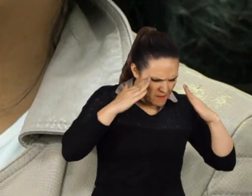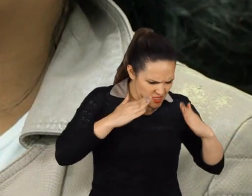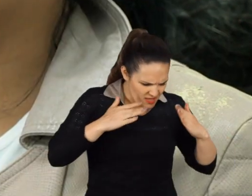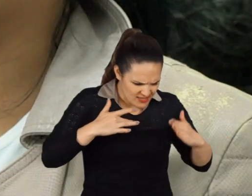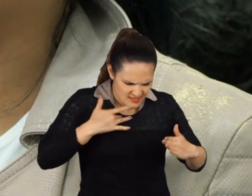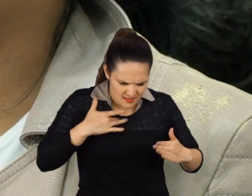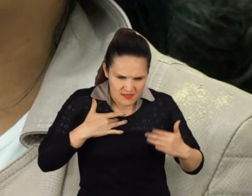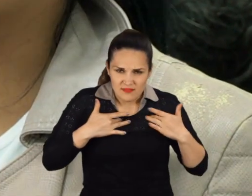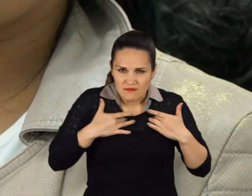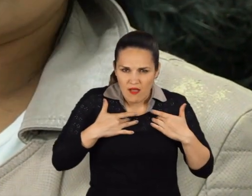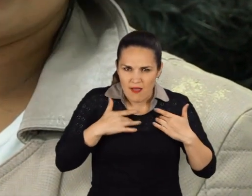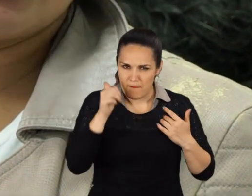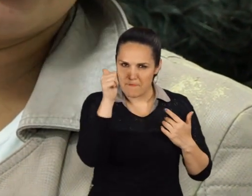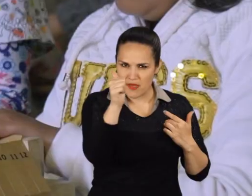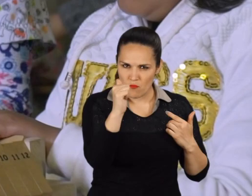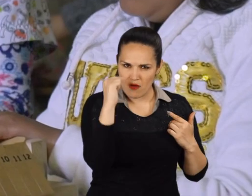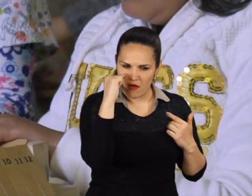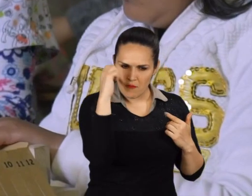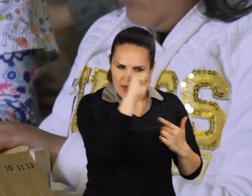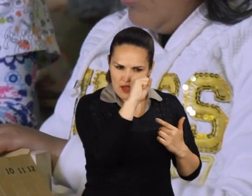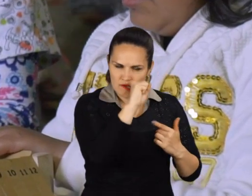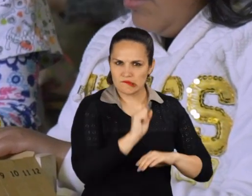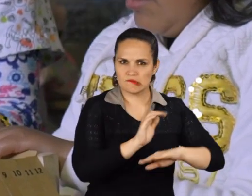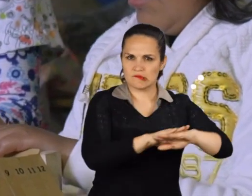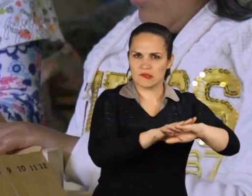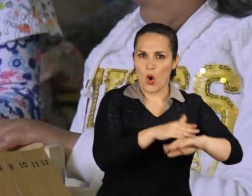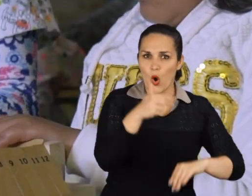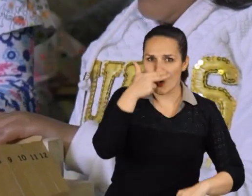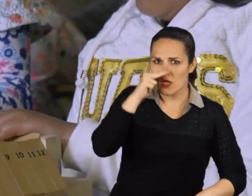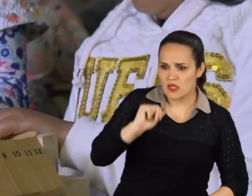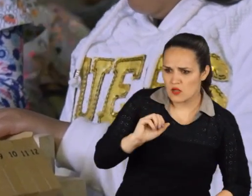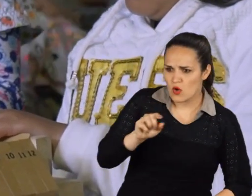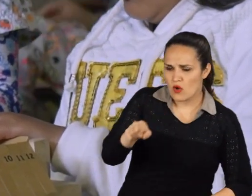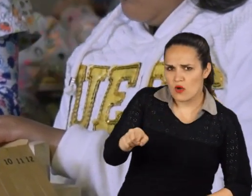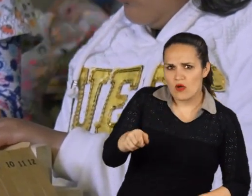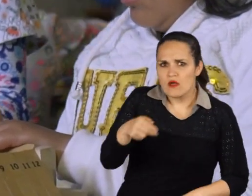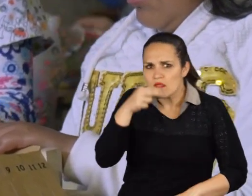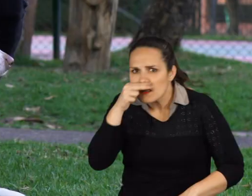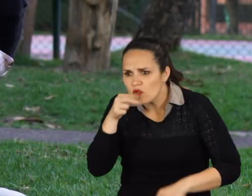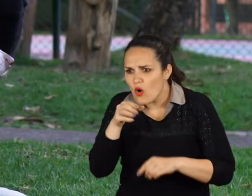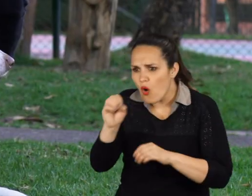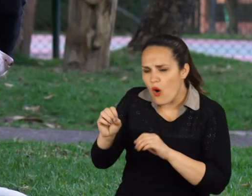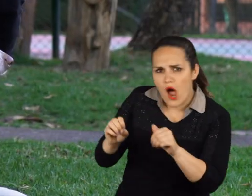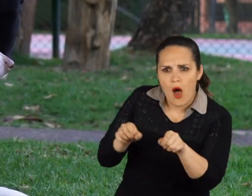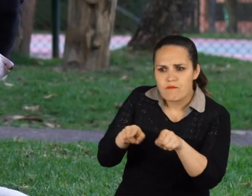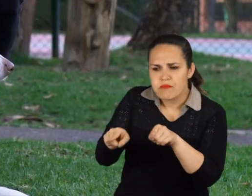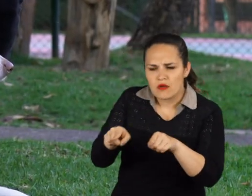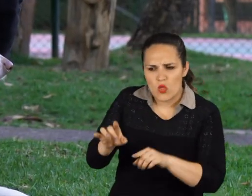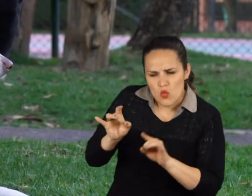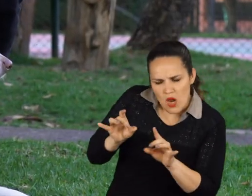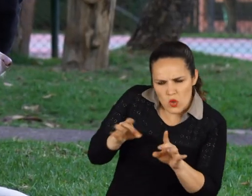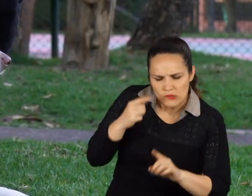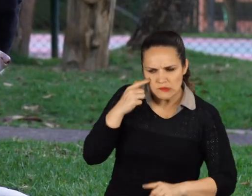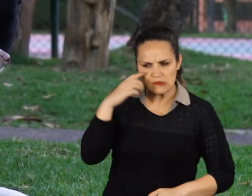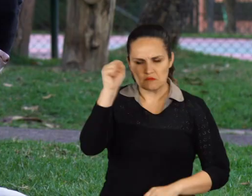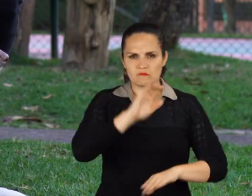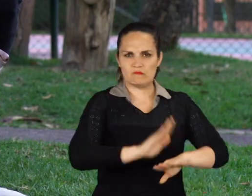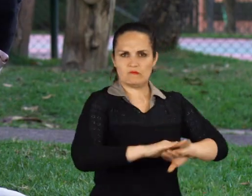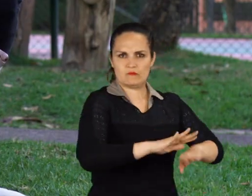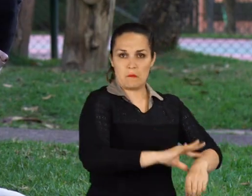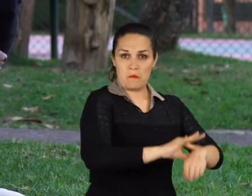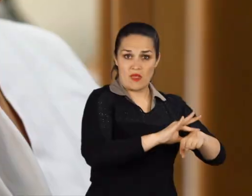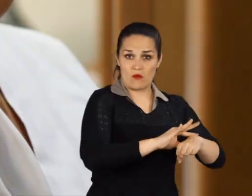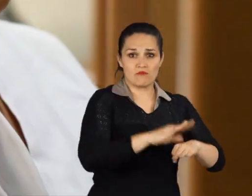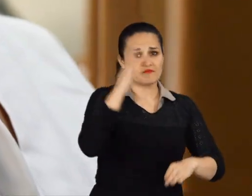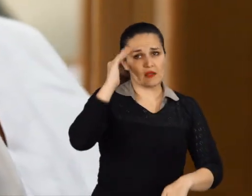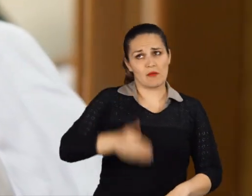estar pendientes de los síntomas que puedan llegar a presentar nuestros niños, niñas y adolescentes cercanos. Y aunque esta es una enfermedad que llega a